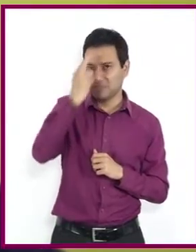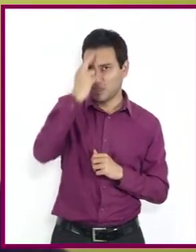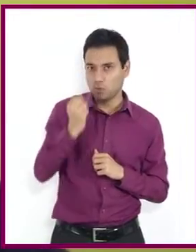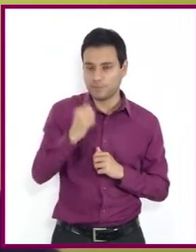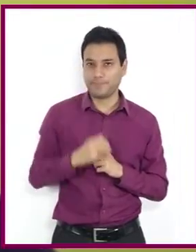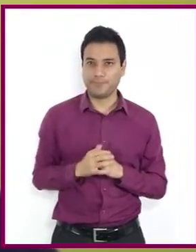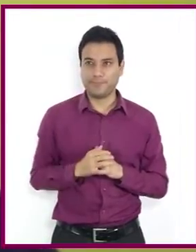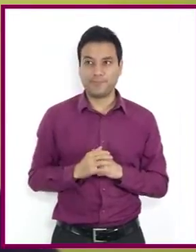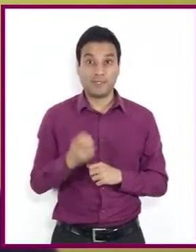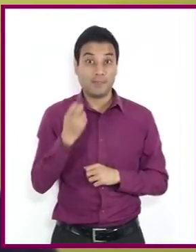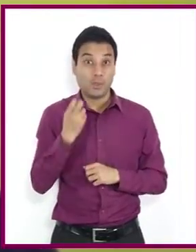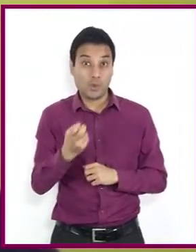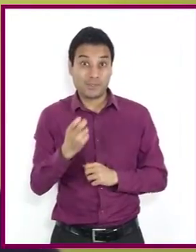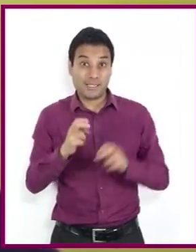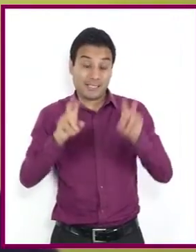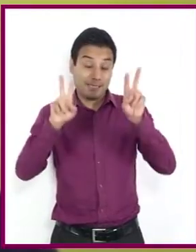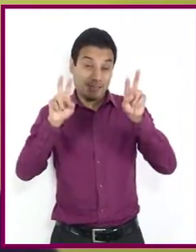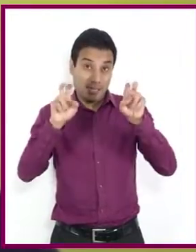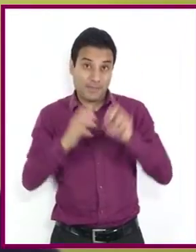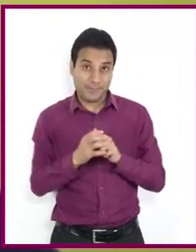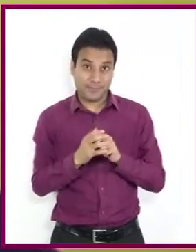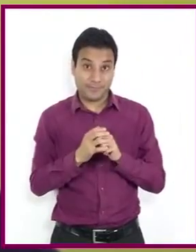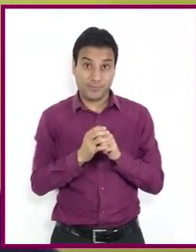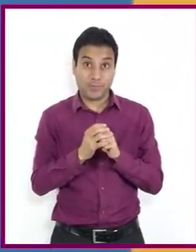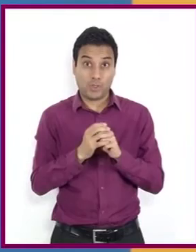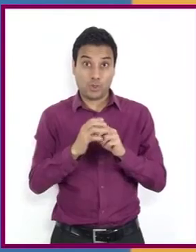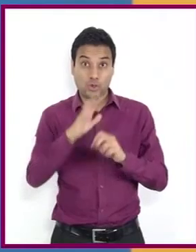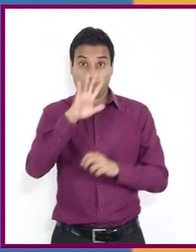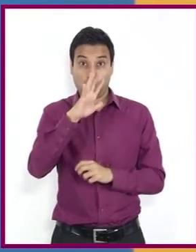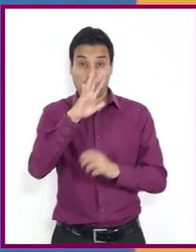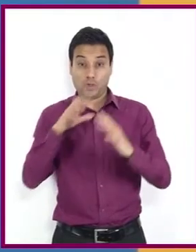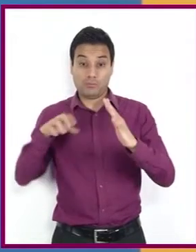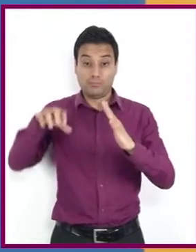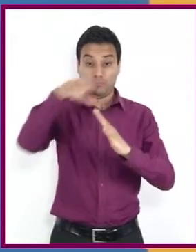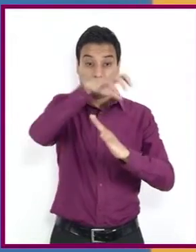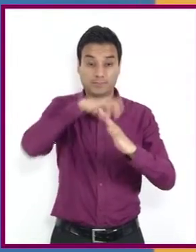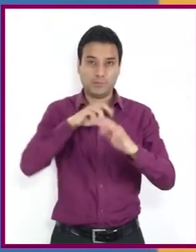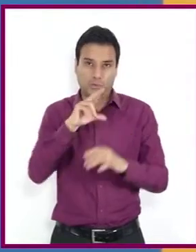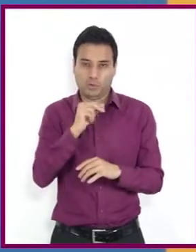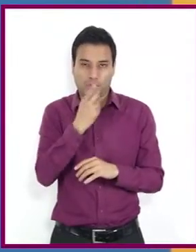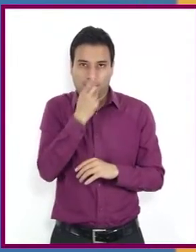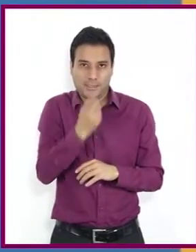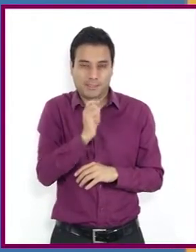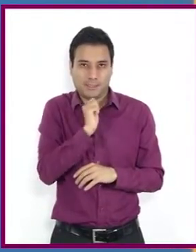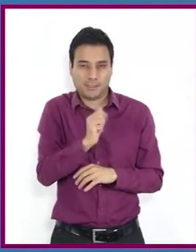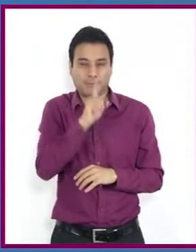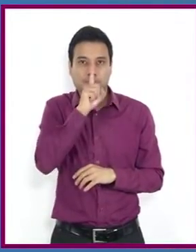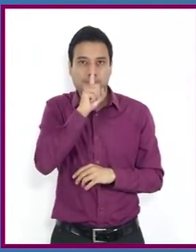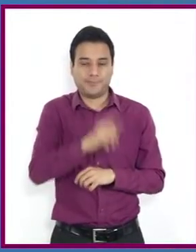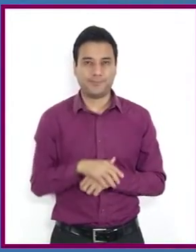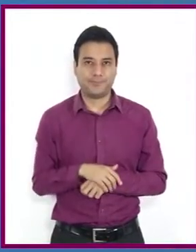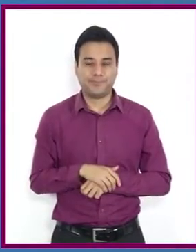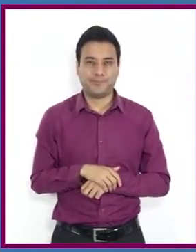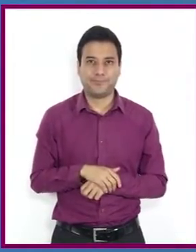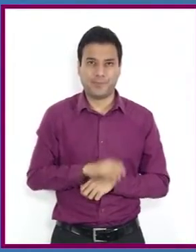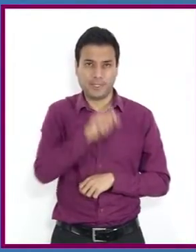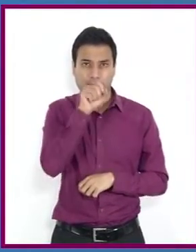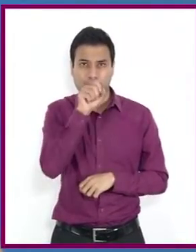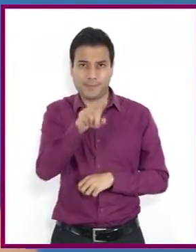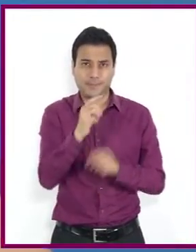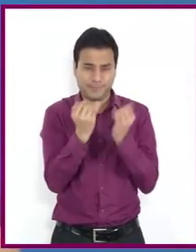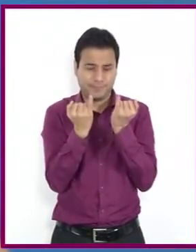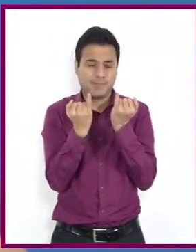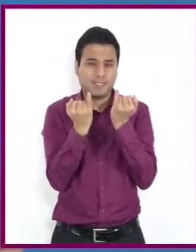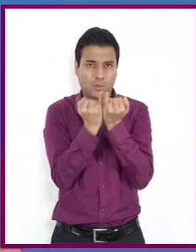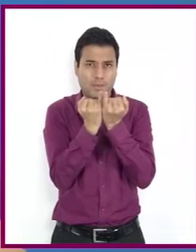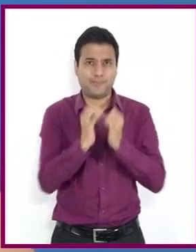el tema de que todo giraba alrededor del Sol. Otro descubrimiento que refutaba la perfección